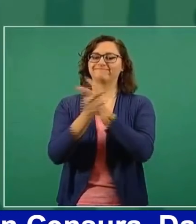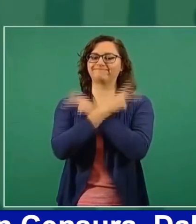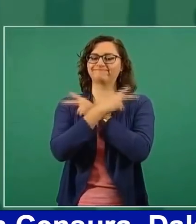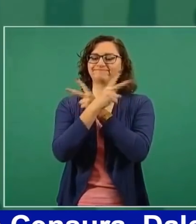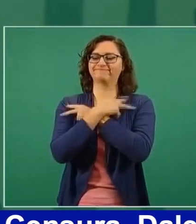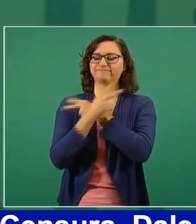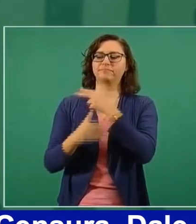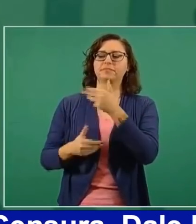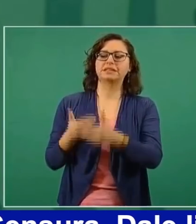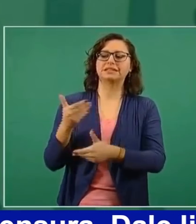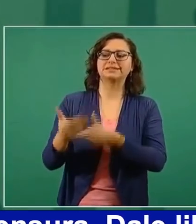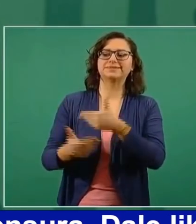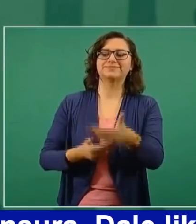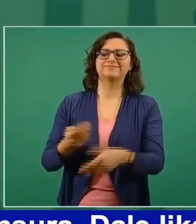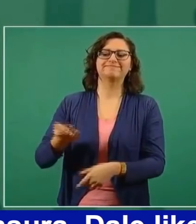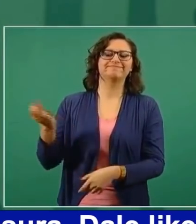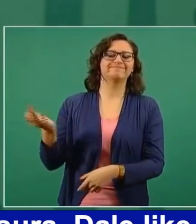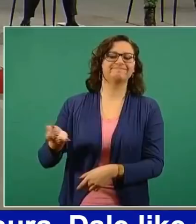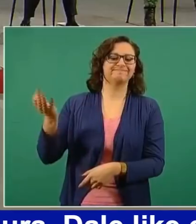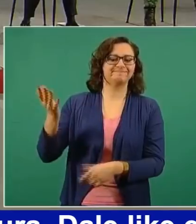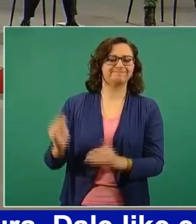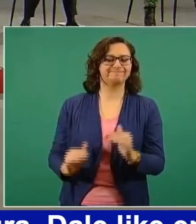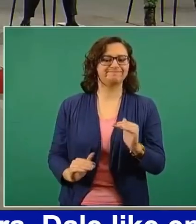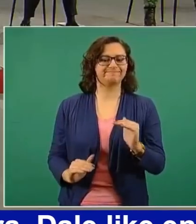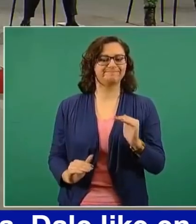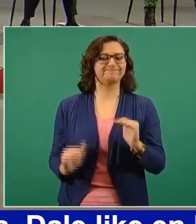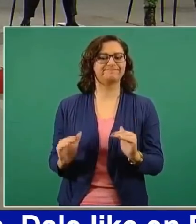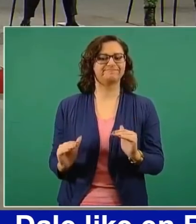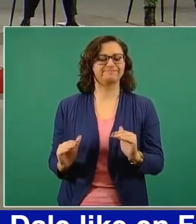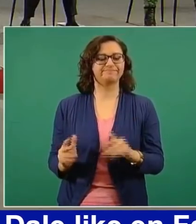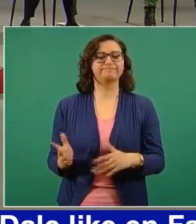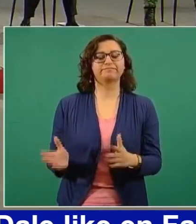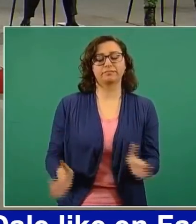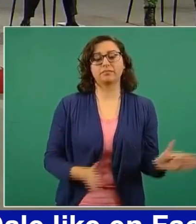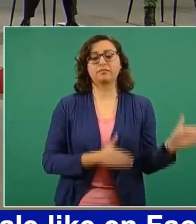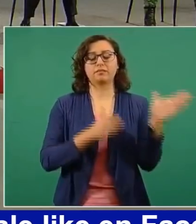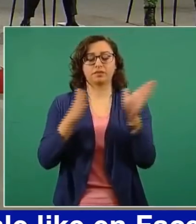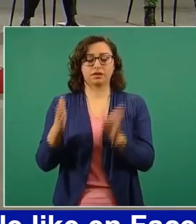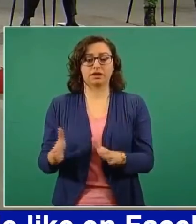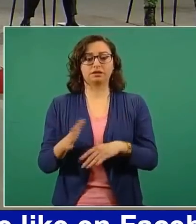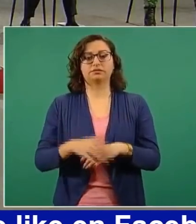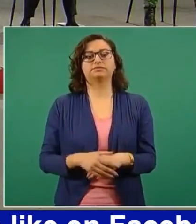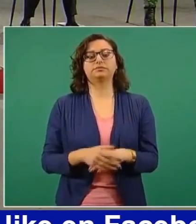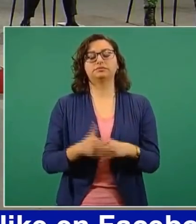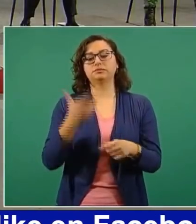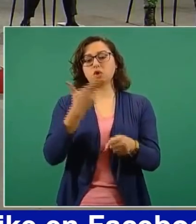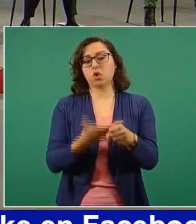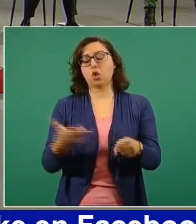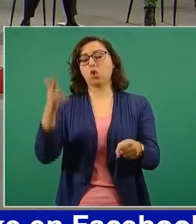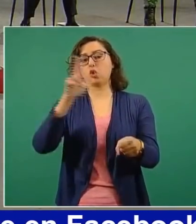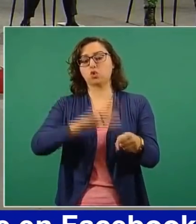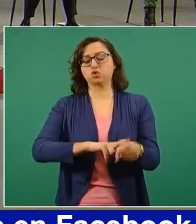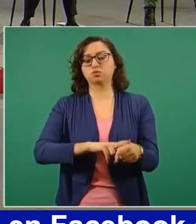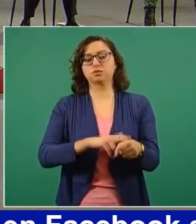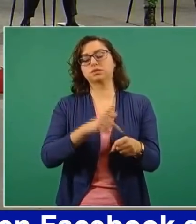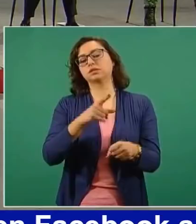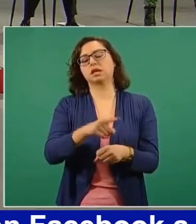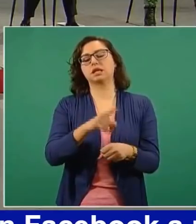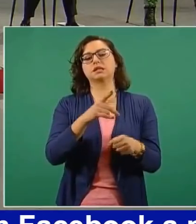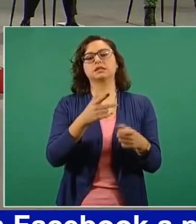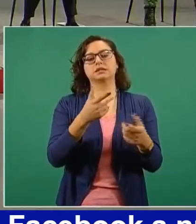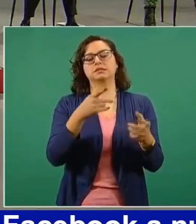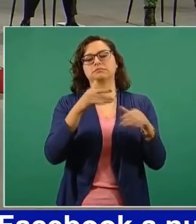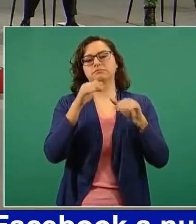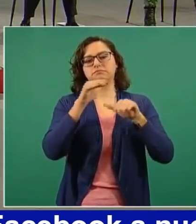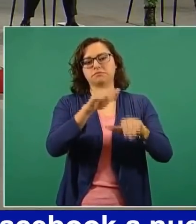trayectoria. Afortunadamente, en las siguientes 3 imágenes lo que vemos es la ocupación hospitalaria de las unidades COVID